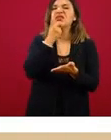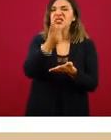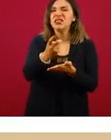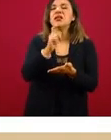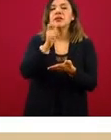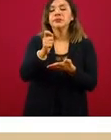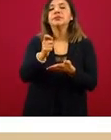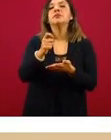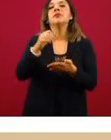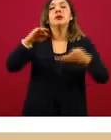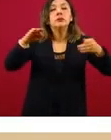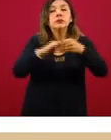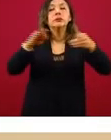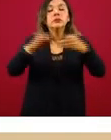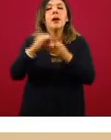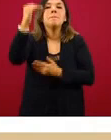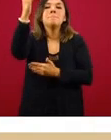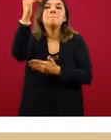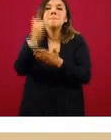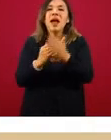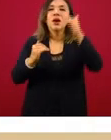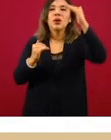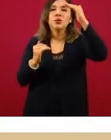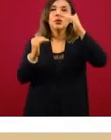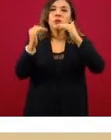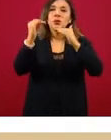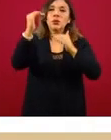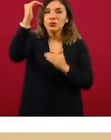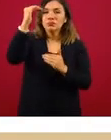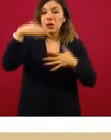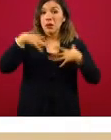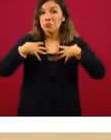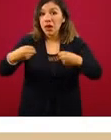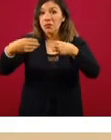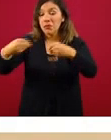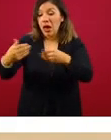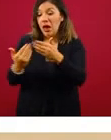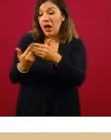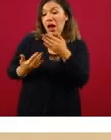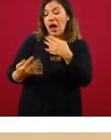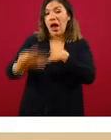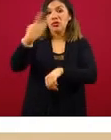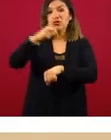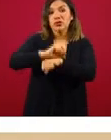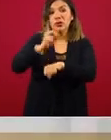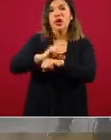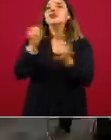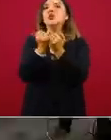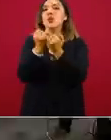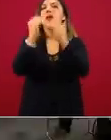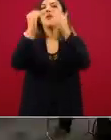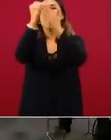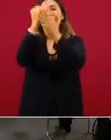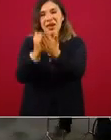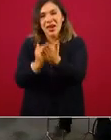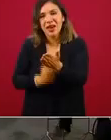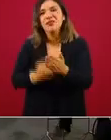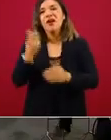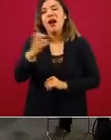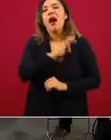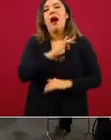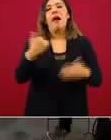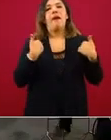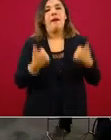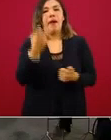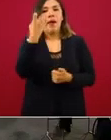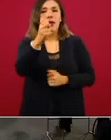que la tasa de incidencia está disminuyendo y por lo tanto la transmisión de los últimos 14 días también está disminuyendo, y así es como podemos